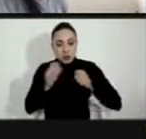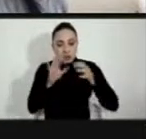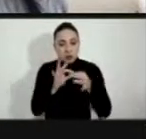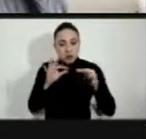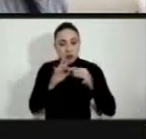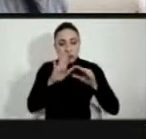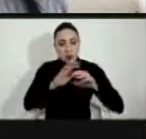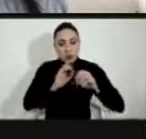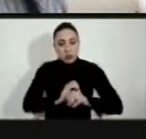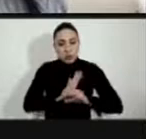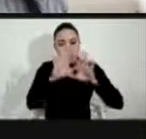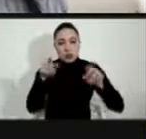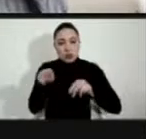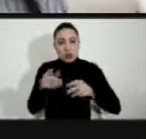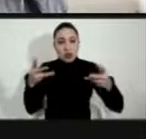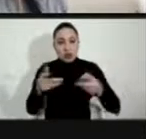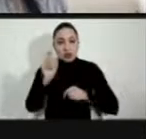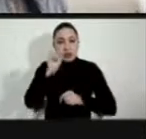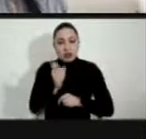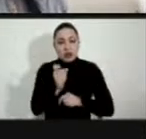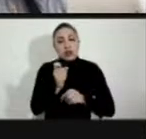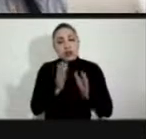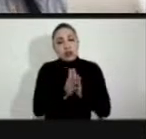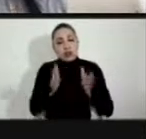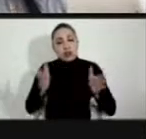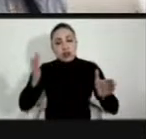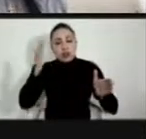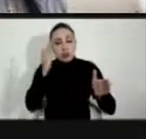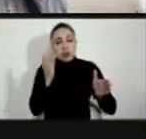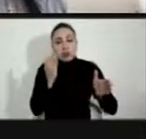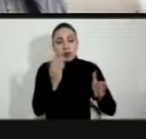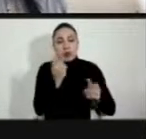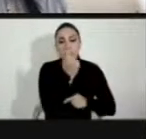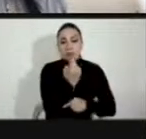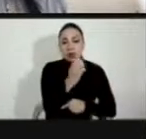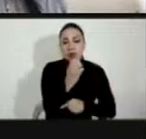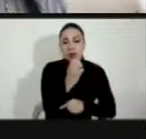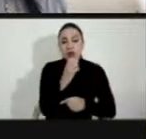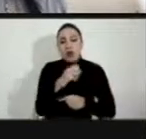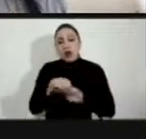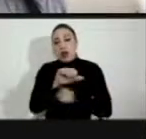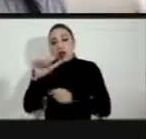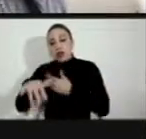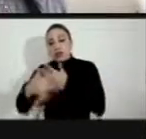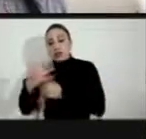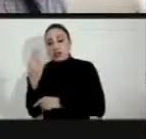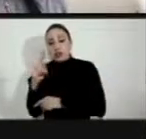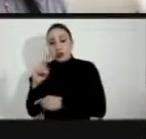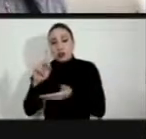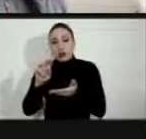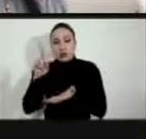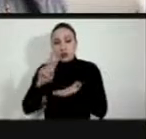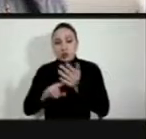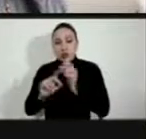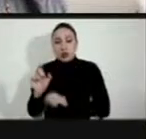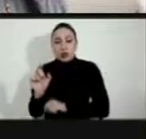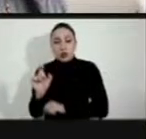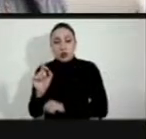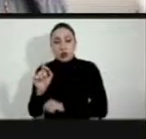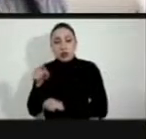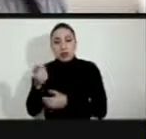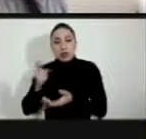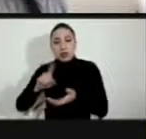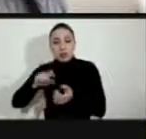pormenorizado acerca de las acciones realizadas durante el periodo del 1 de enero al 15 de noviembre del año en curso por dicha dependencia con respecto al retiro